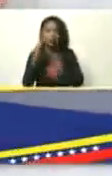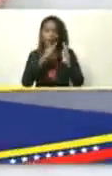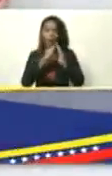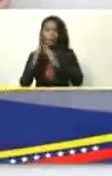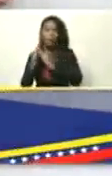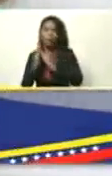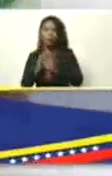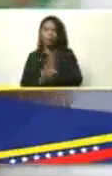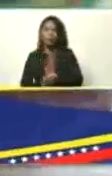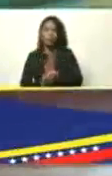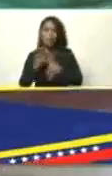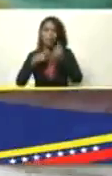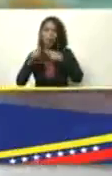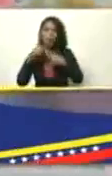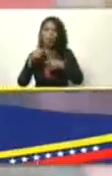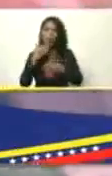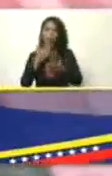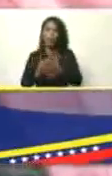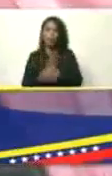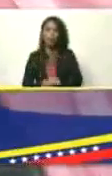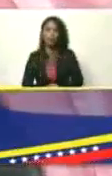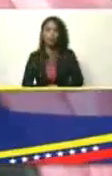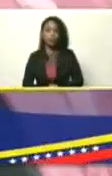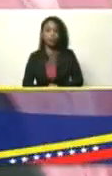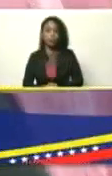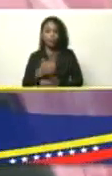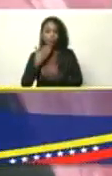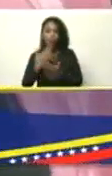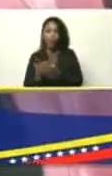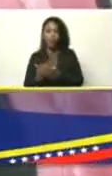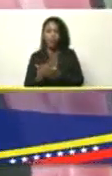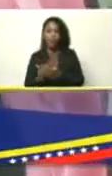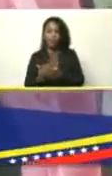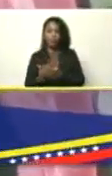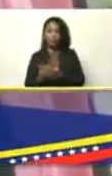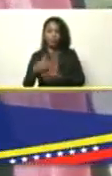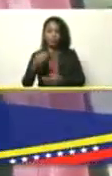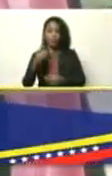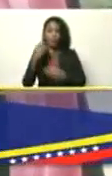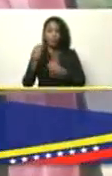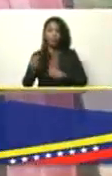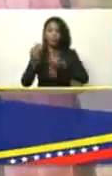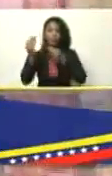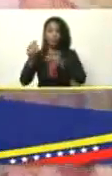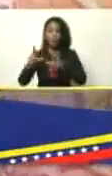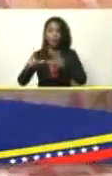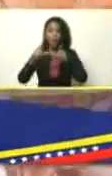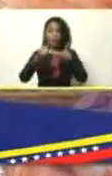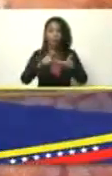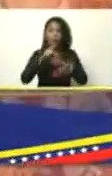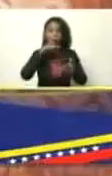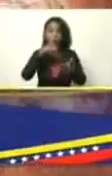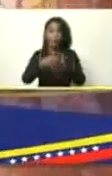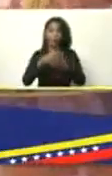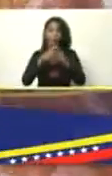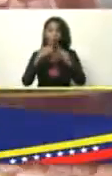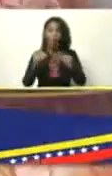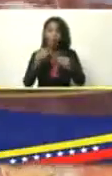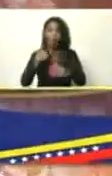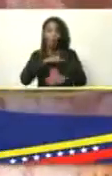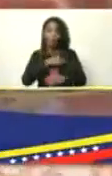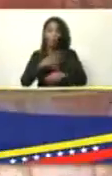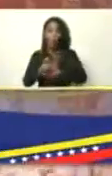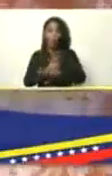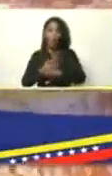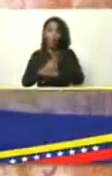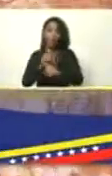y negocios. Gracias. Gracias, Lisbeth. Bueno, Simón, para entregar el crédito en nombre de todo nuestro